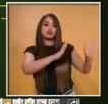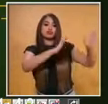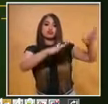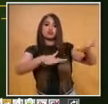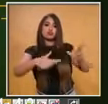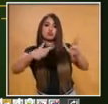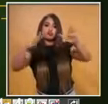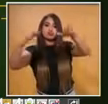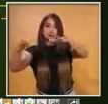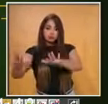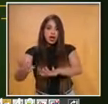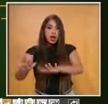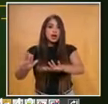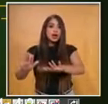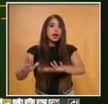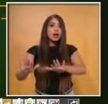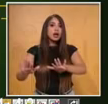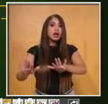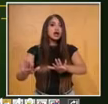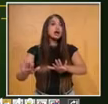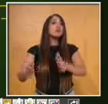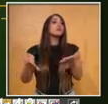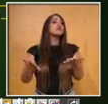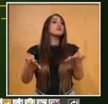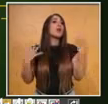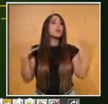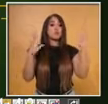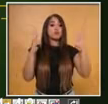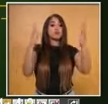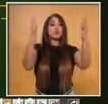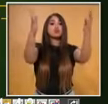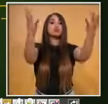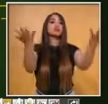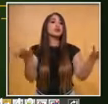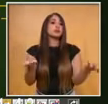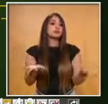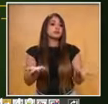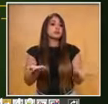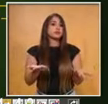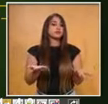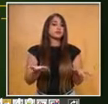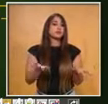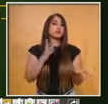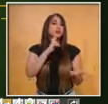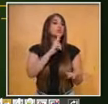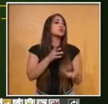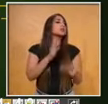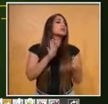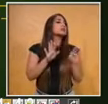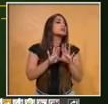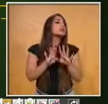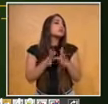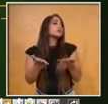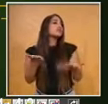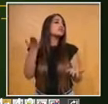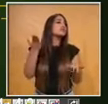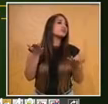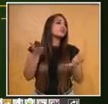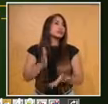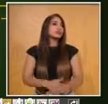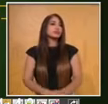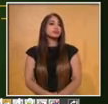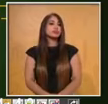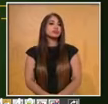es a bosque. La respuesta es de 4 letras. Si te fijas, aquí estamos haciendo referencia a un tipo